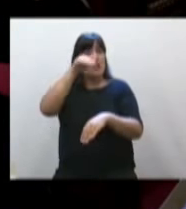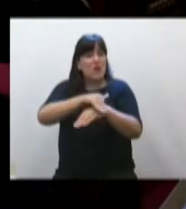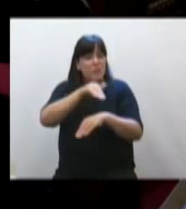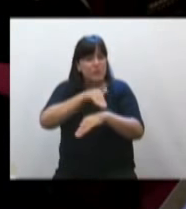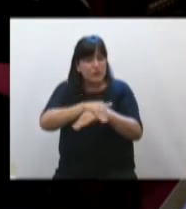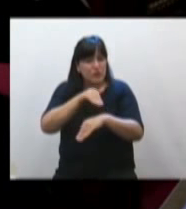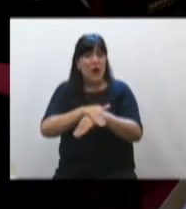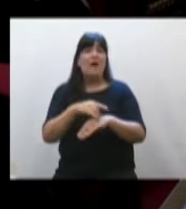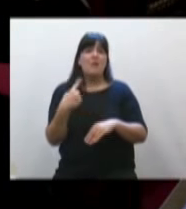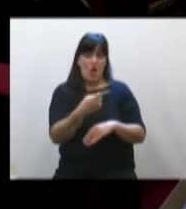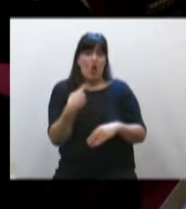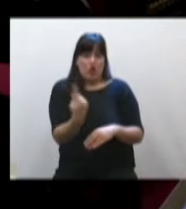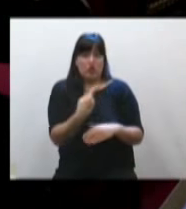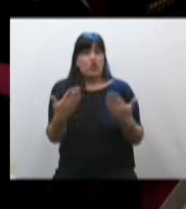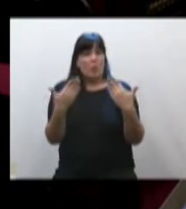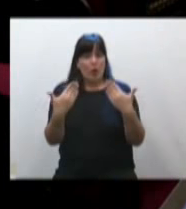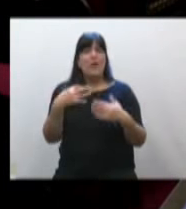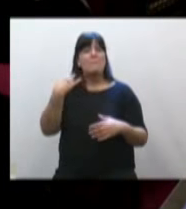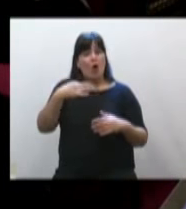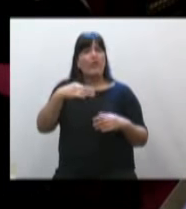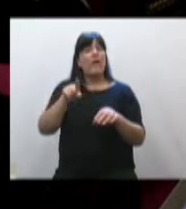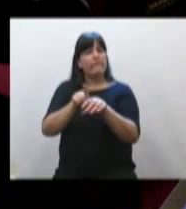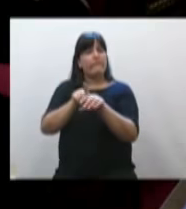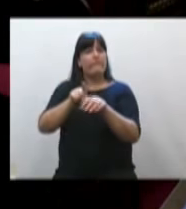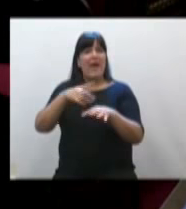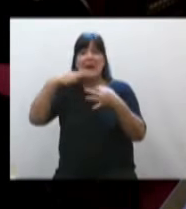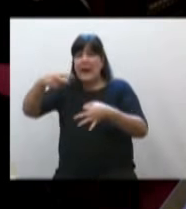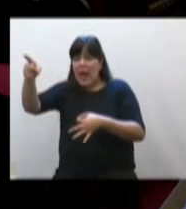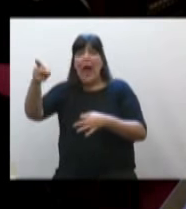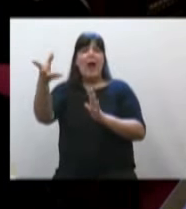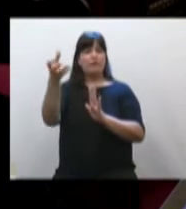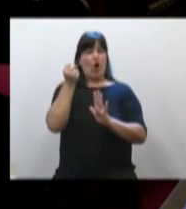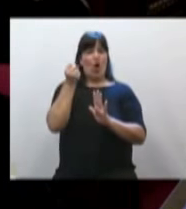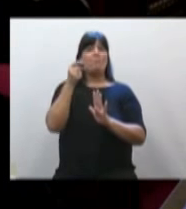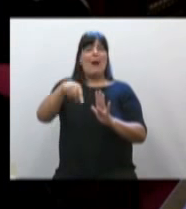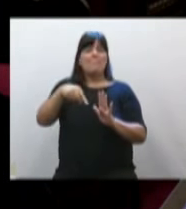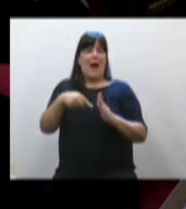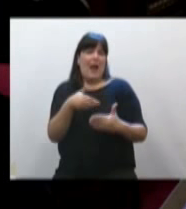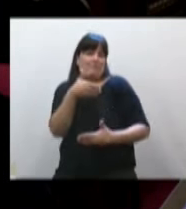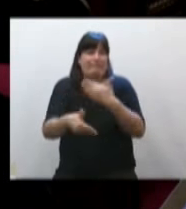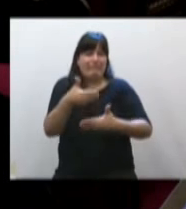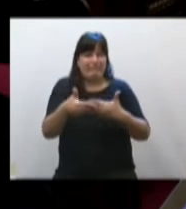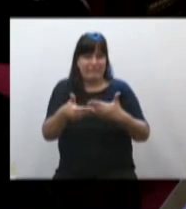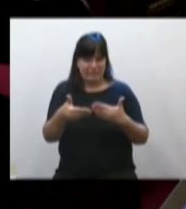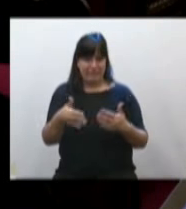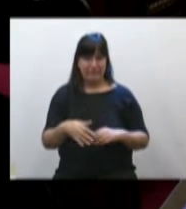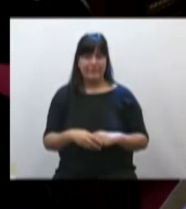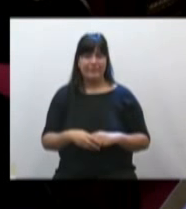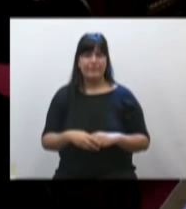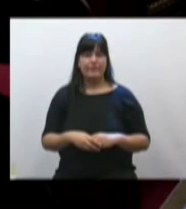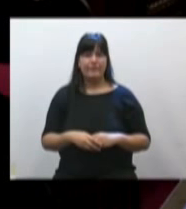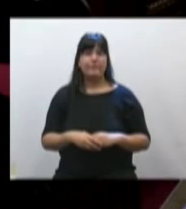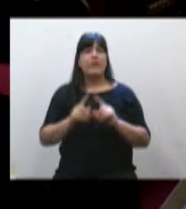hola, ¿qué tal? ¿Cómo estás, Eduardo? Bueno, te toca atravesar un día histórico en tu función, lógicamente toda la Argentina y el mundo, decía yo,